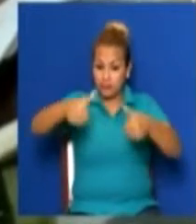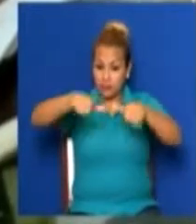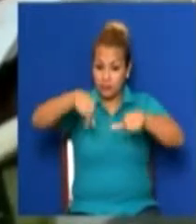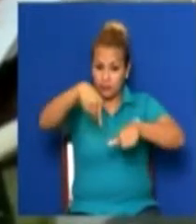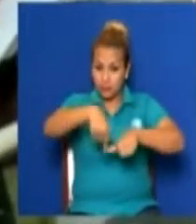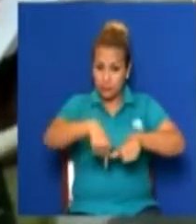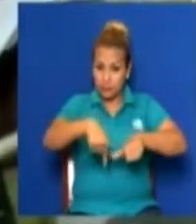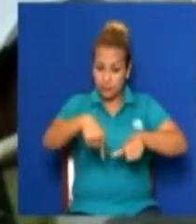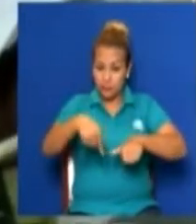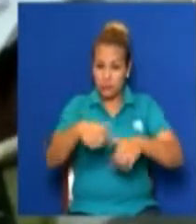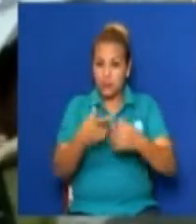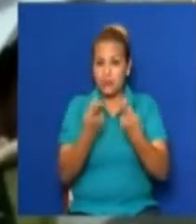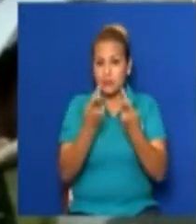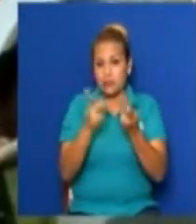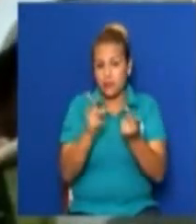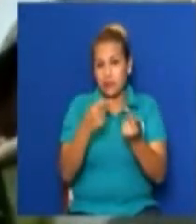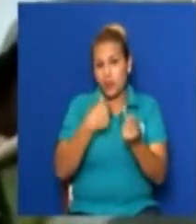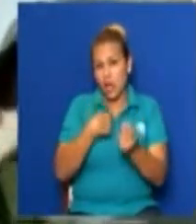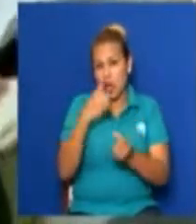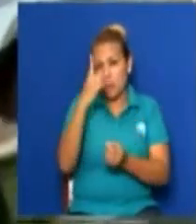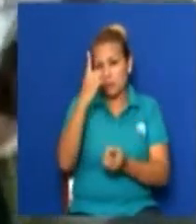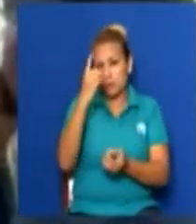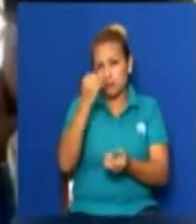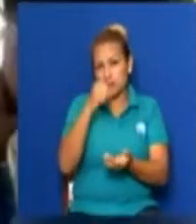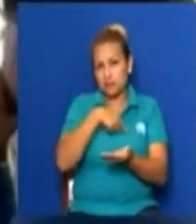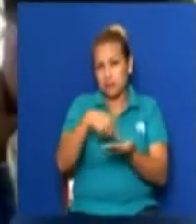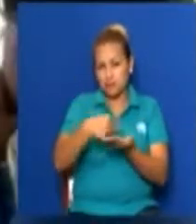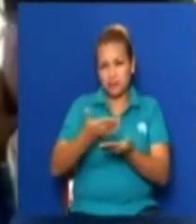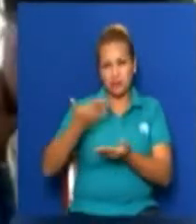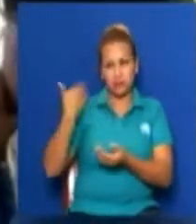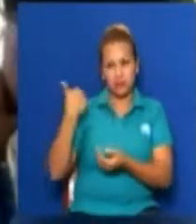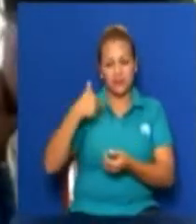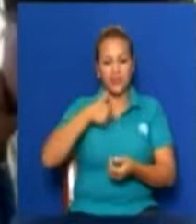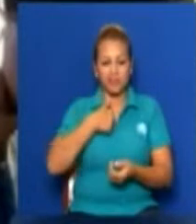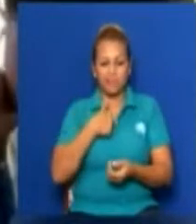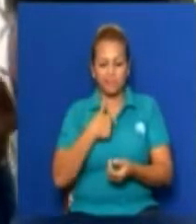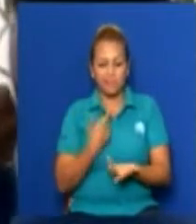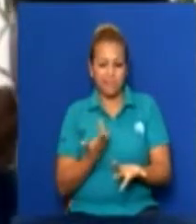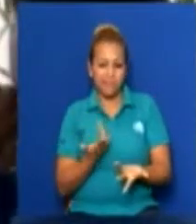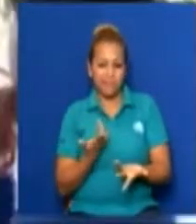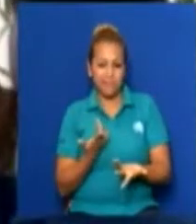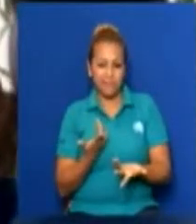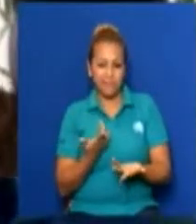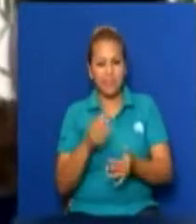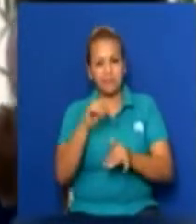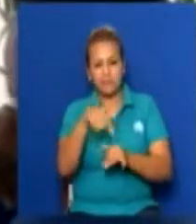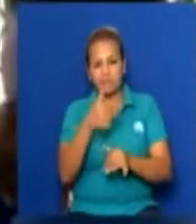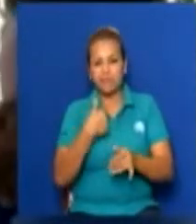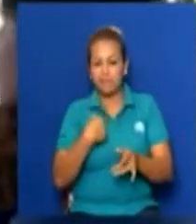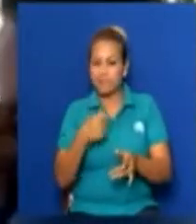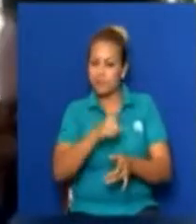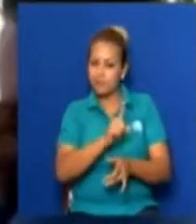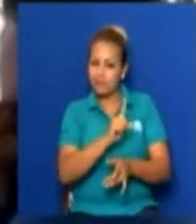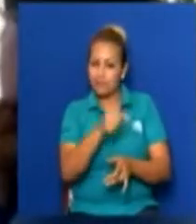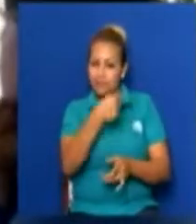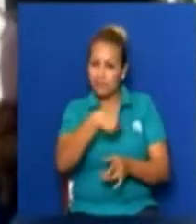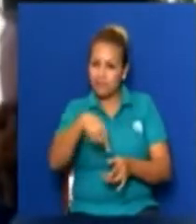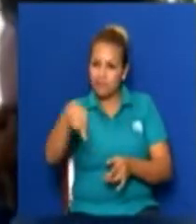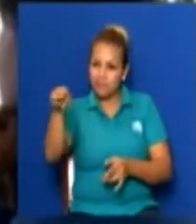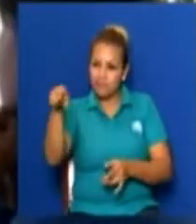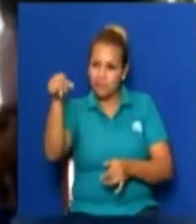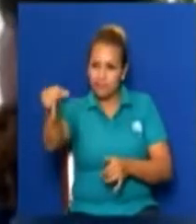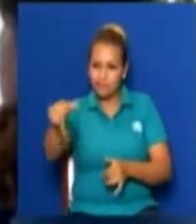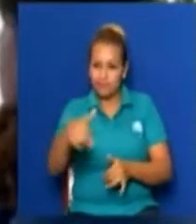una semana mi jefe me dijo, la vamos a tener que mover de cargo porque usted está muy visible